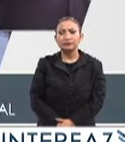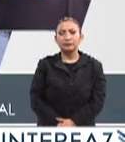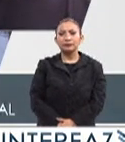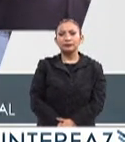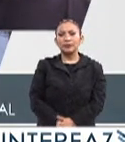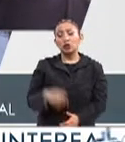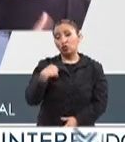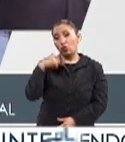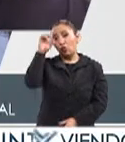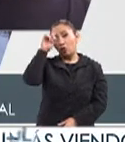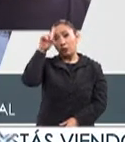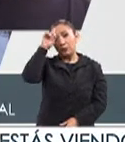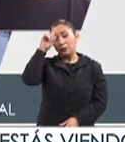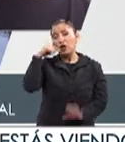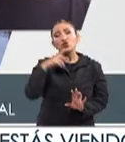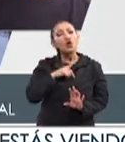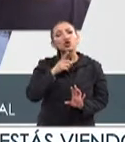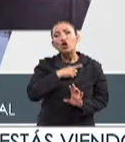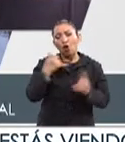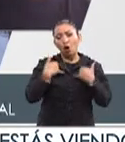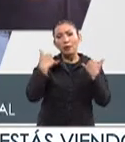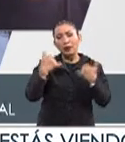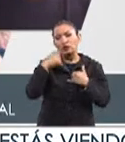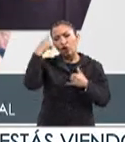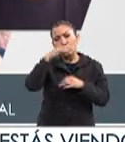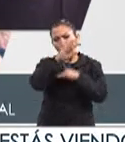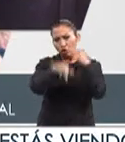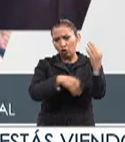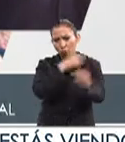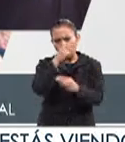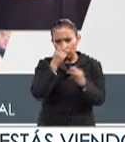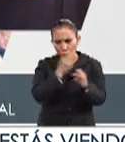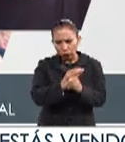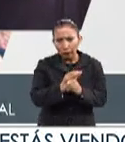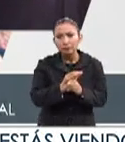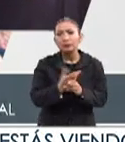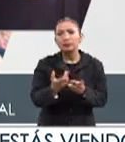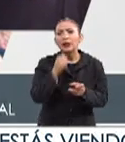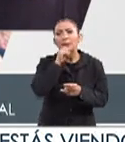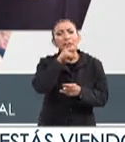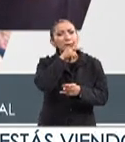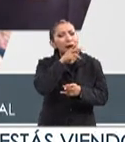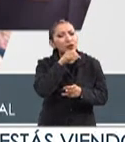Bueno, lo que recomiendo, pero no solo para los jóvenes, yo creo que para todo el mundo, porque al final los